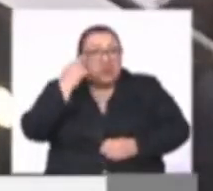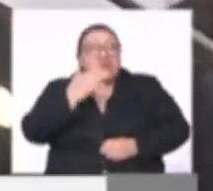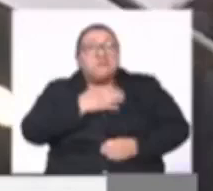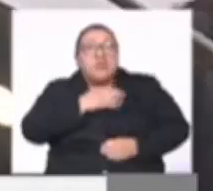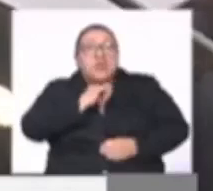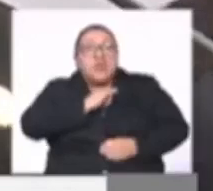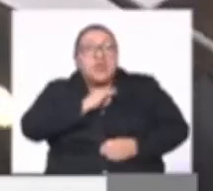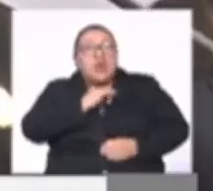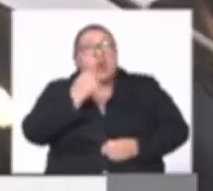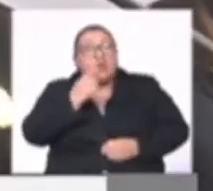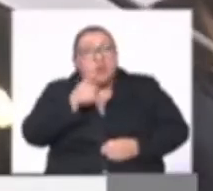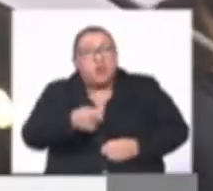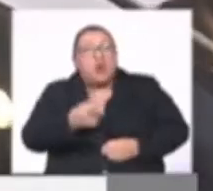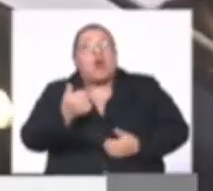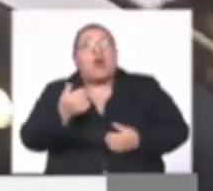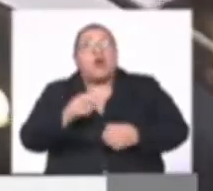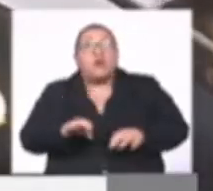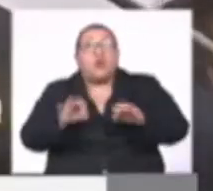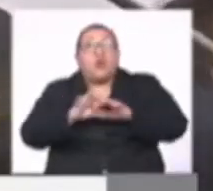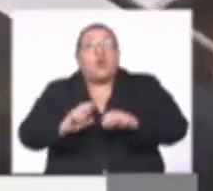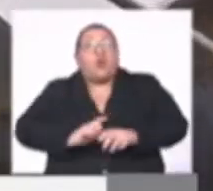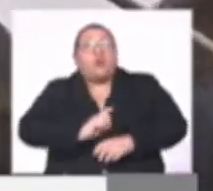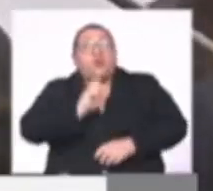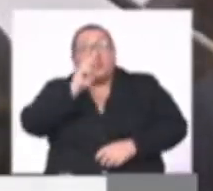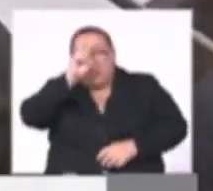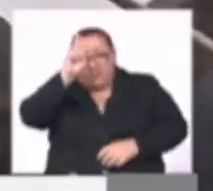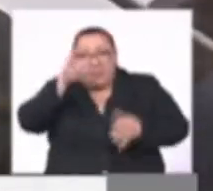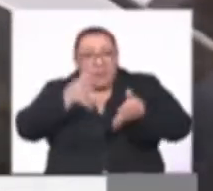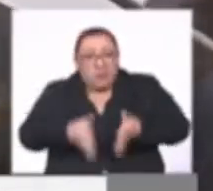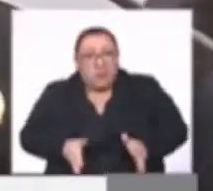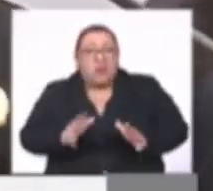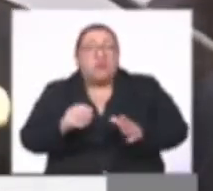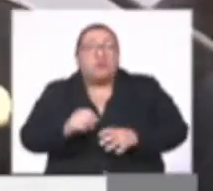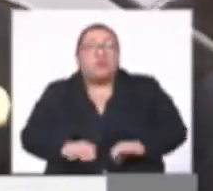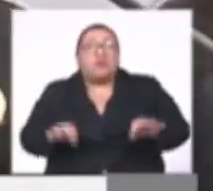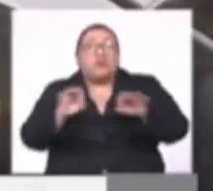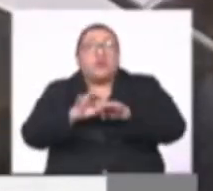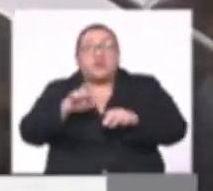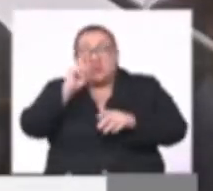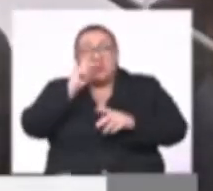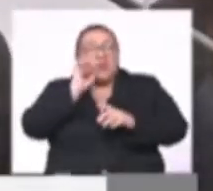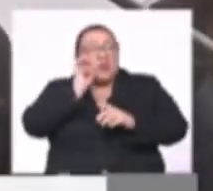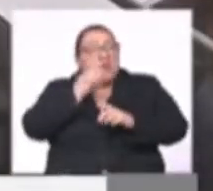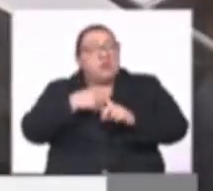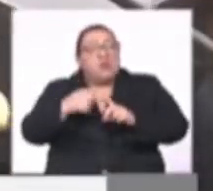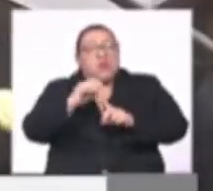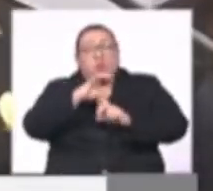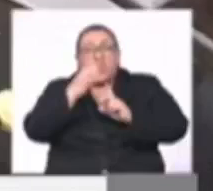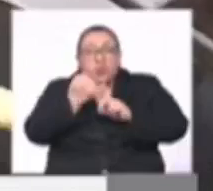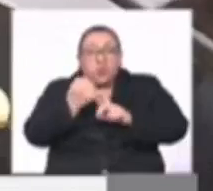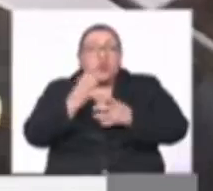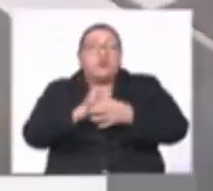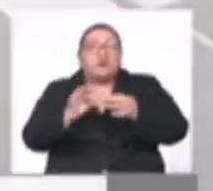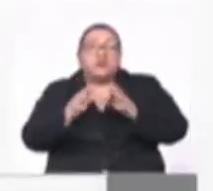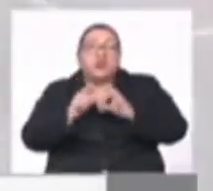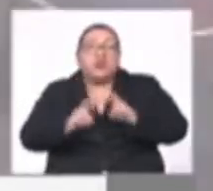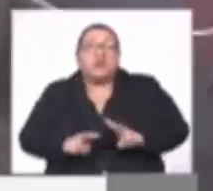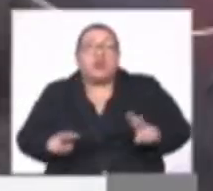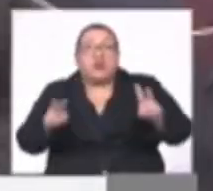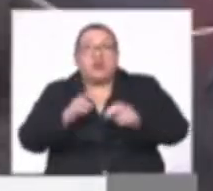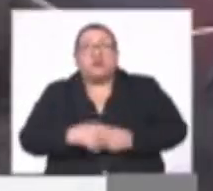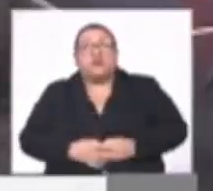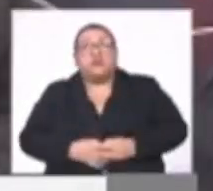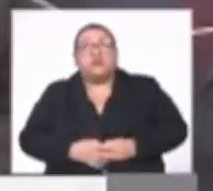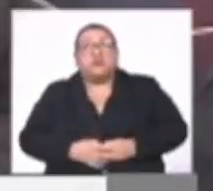Nos sentimos orgullosos de ser peruanos, de pertenecer a una nación rica en cultura, historia y valores.